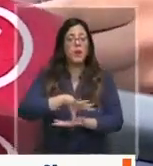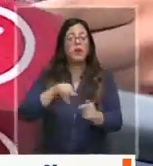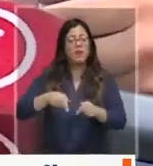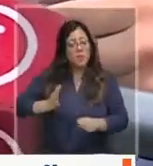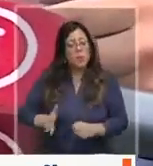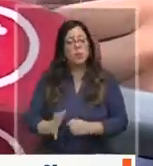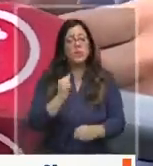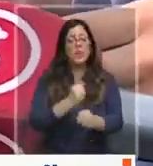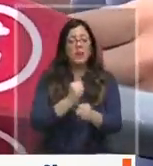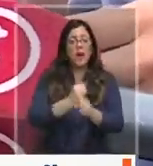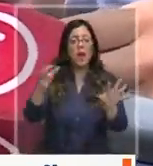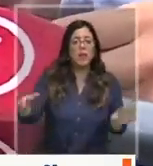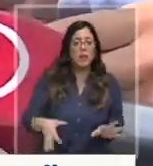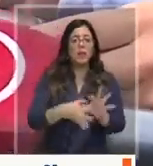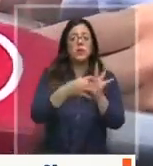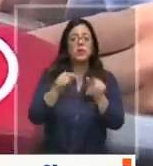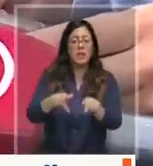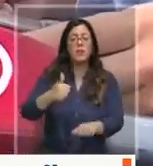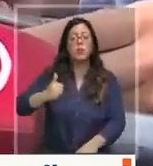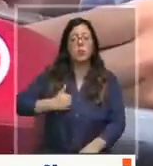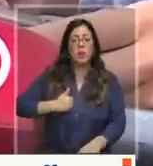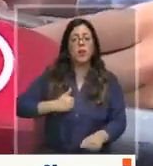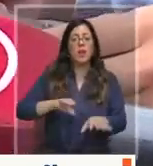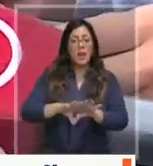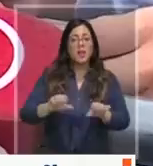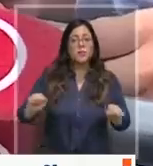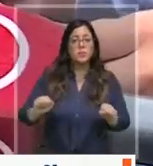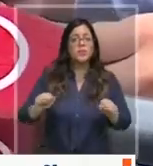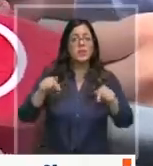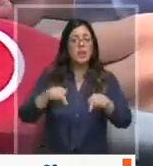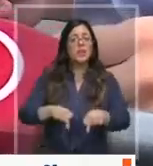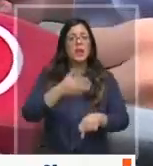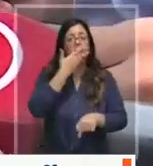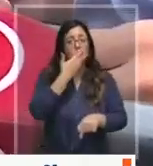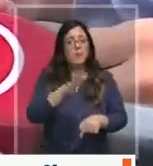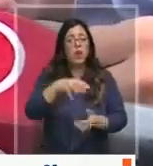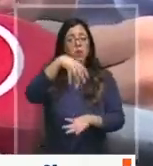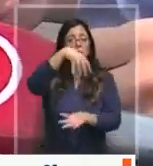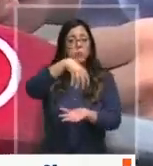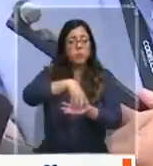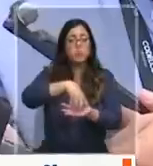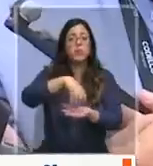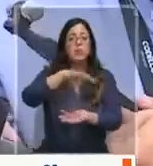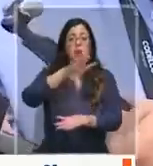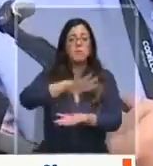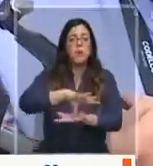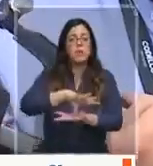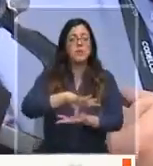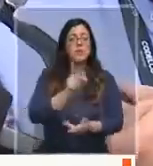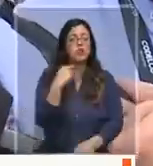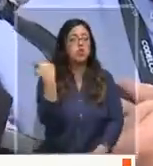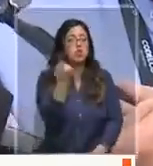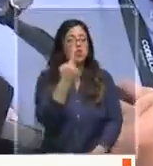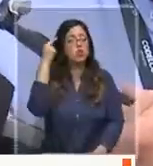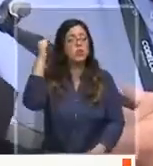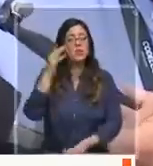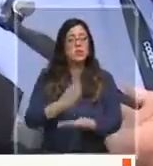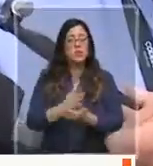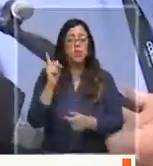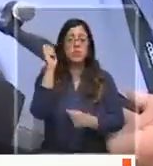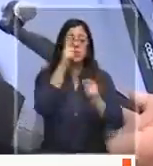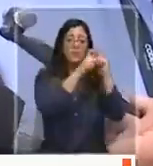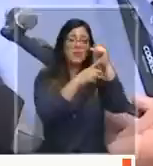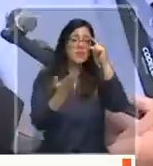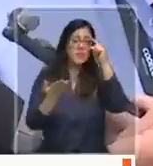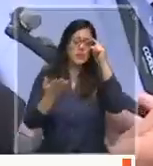trabajando en conjunto y vamos a cumplir la promesa de que esta va a ser la mejor refinería del país. Nosotros hemos tomado una decisión difícil y nosotros